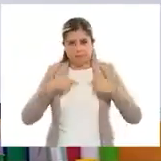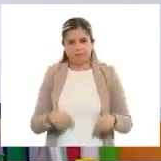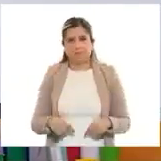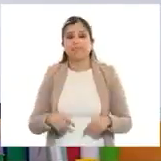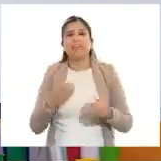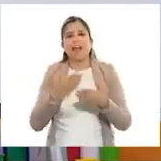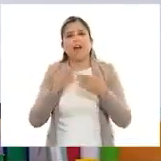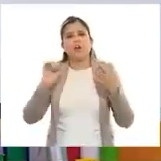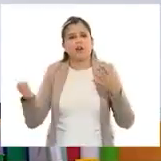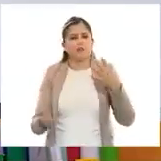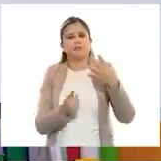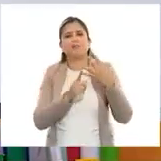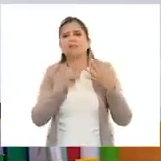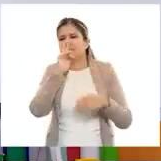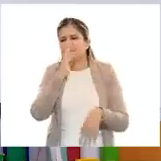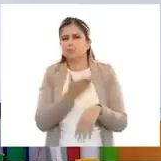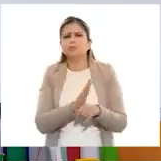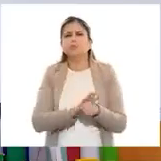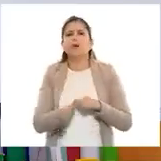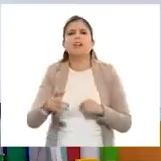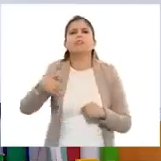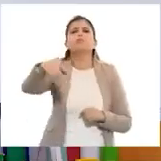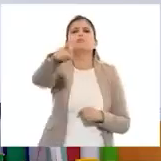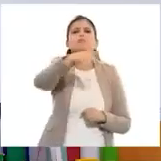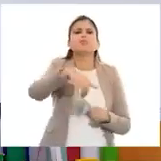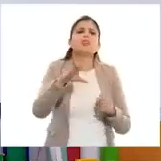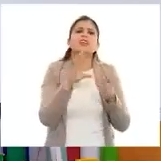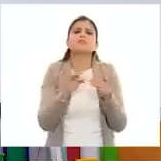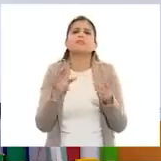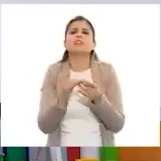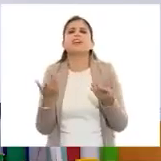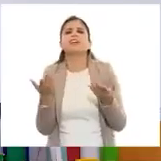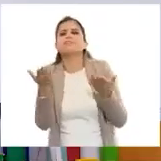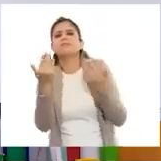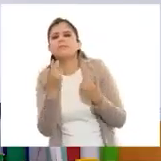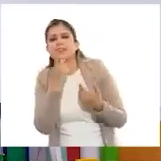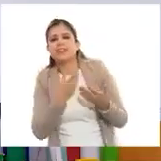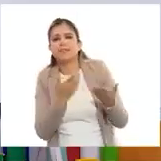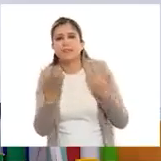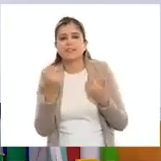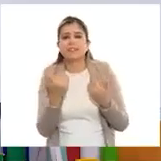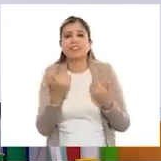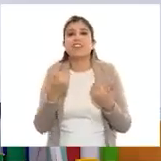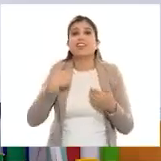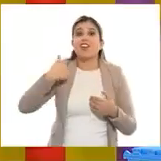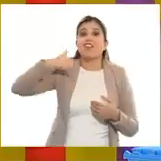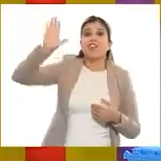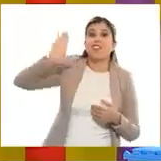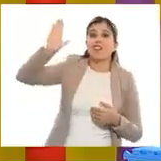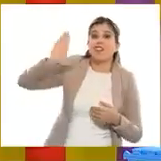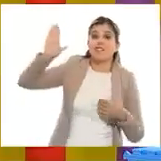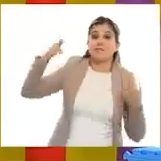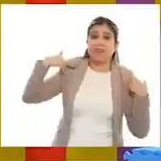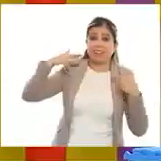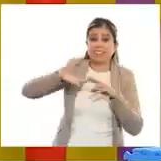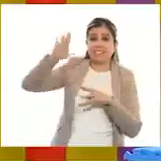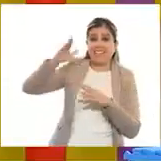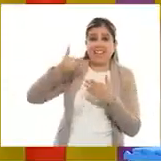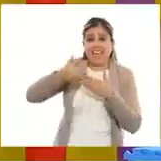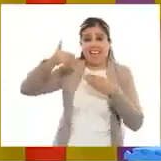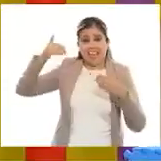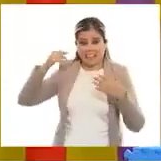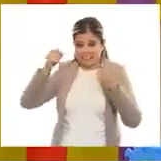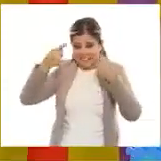Ahora, ¿qué otra responsabilidad? Ustedes, a ver, coméntenos algo. Maestra Eleni, yo. A ver. Antes de cambiar de tema de la